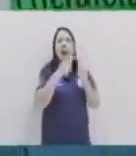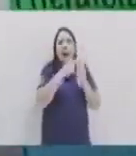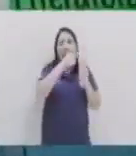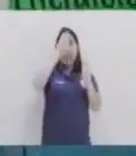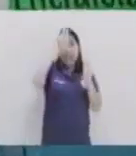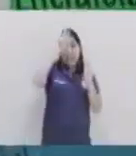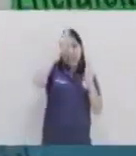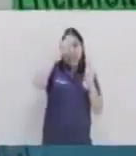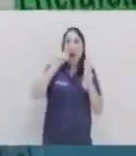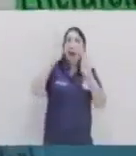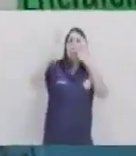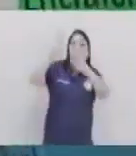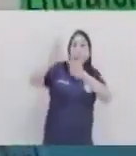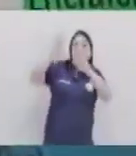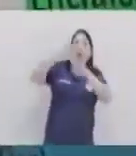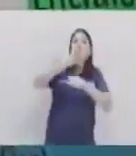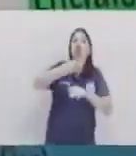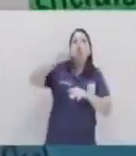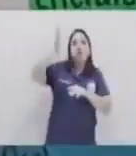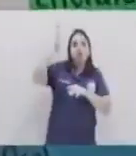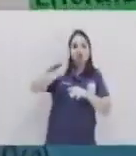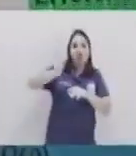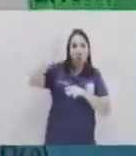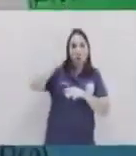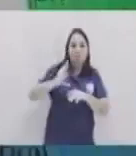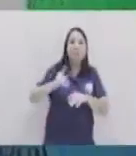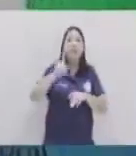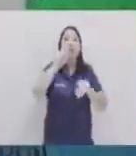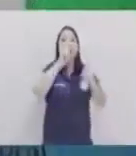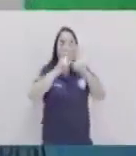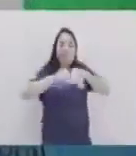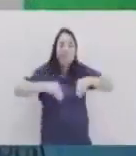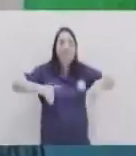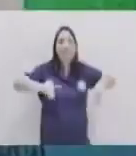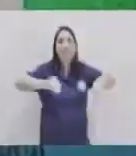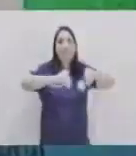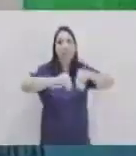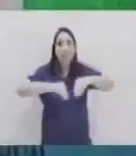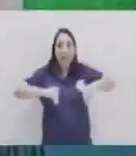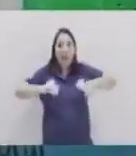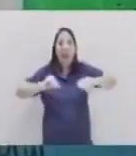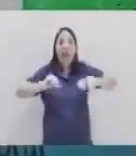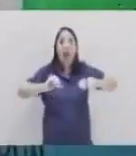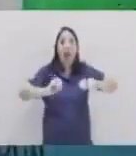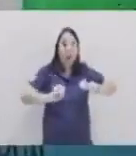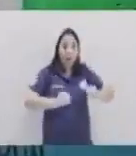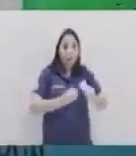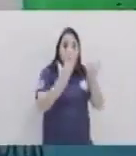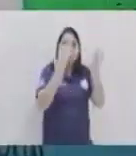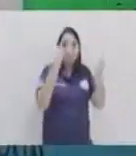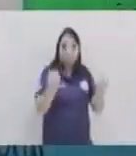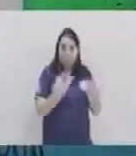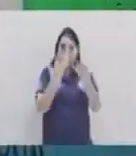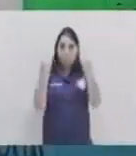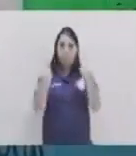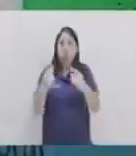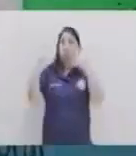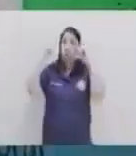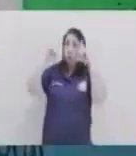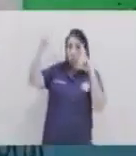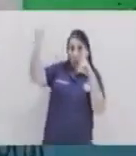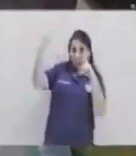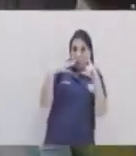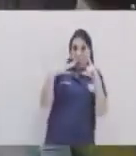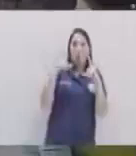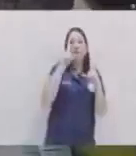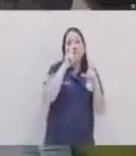decir, trabajar la tierra, los frutos que da la tierra, el sol, la fertilidad de las tierras. Entonces, si te das